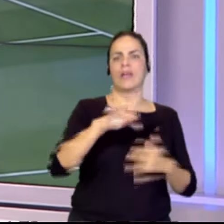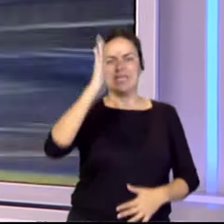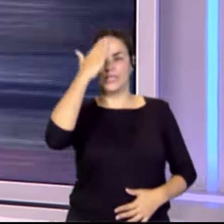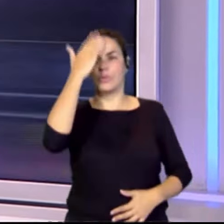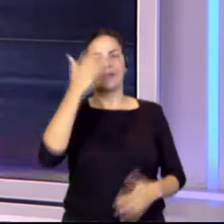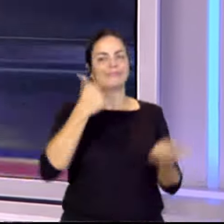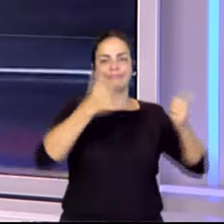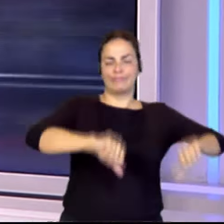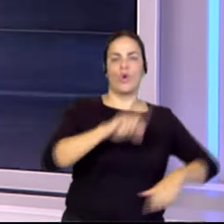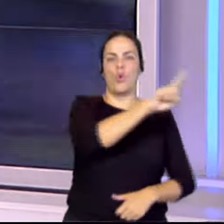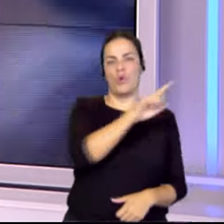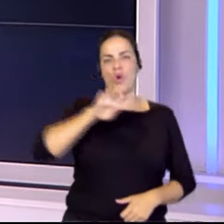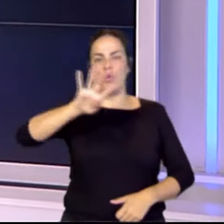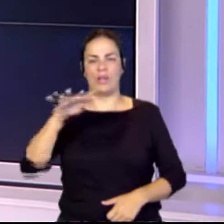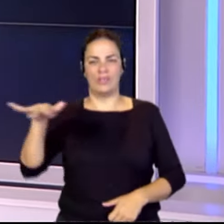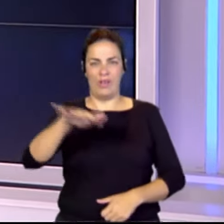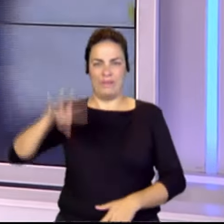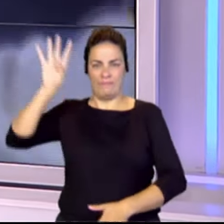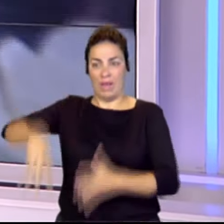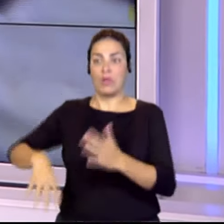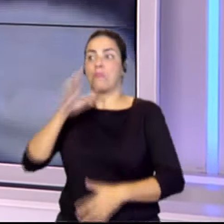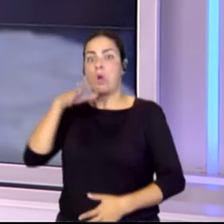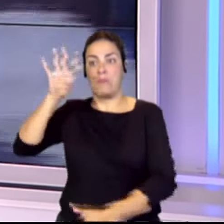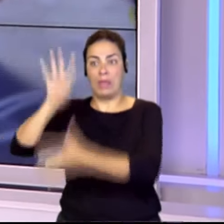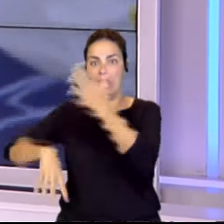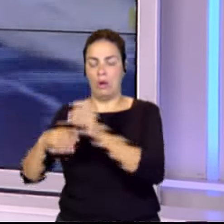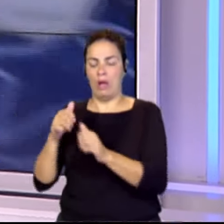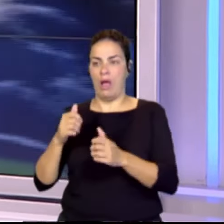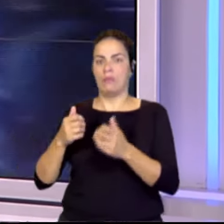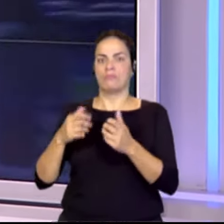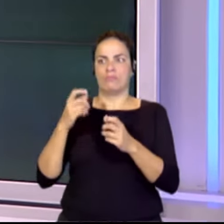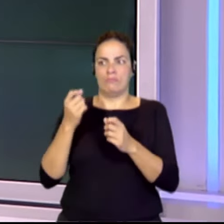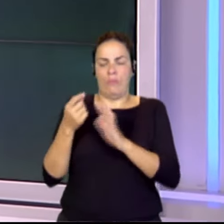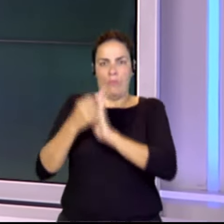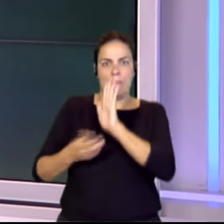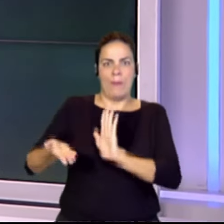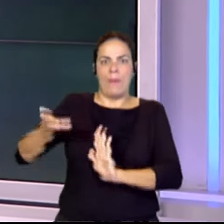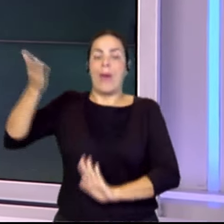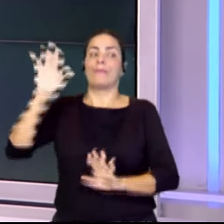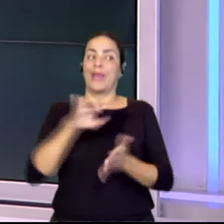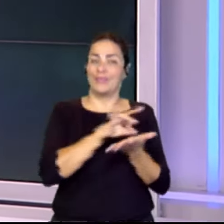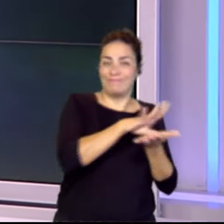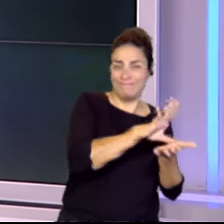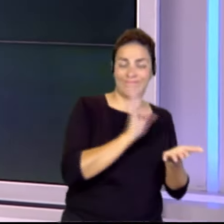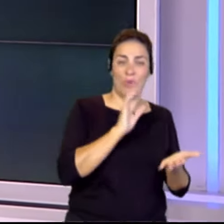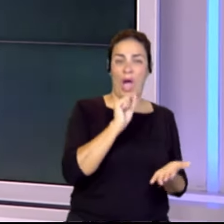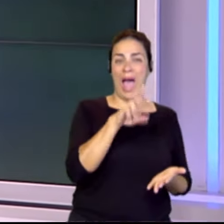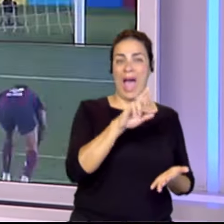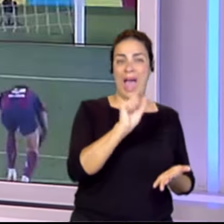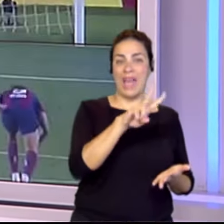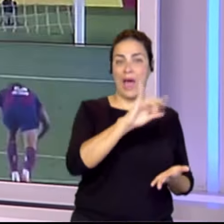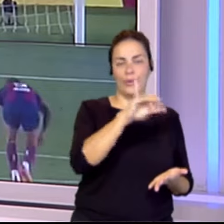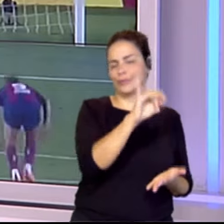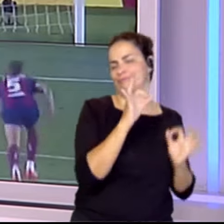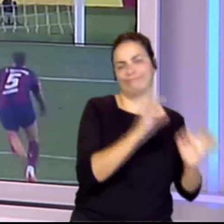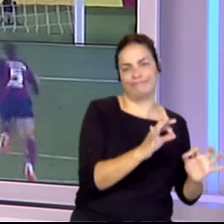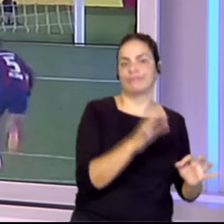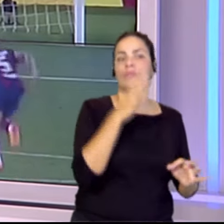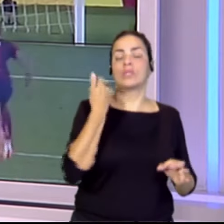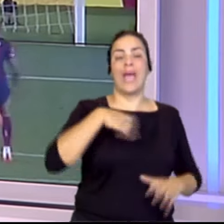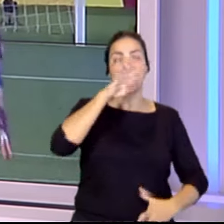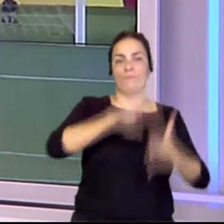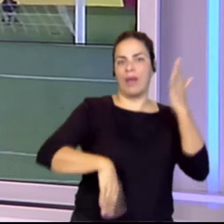monj Y eso que los blaugrana se ponían por delante en el marcador pero la expulsión de Araujo fue determinante el barza que queda eliminado